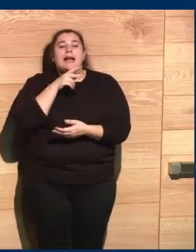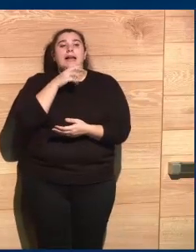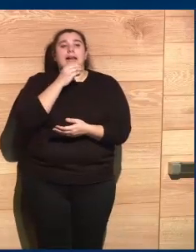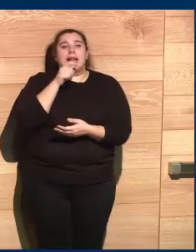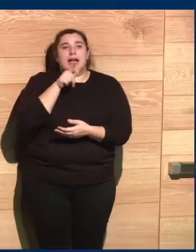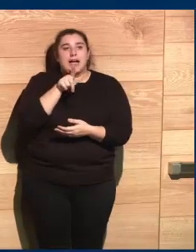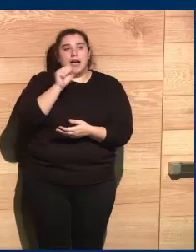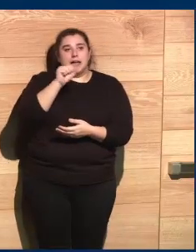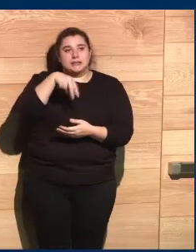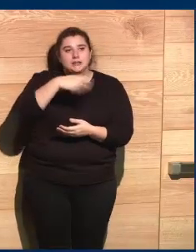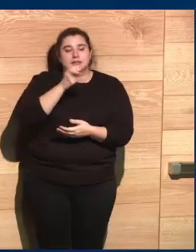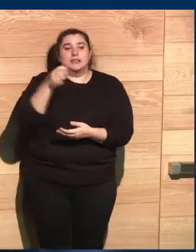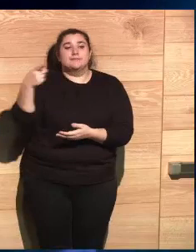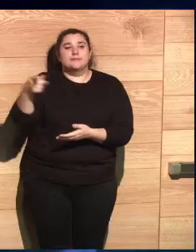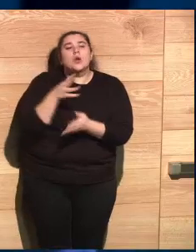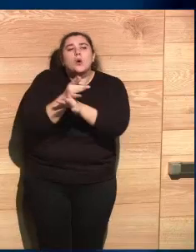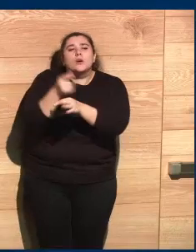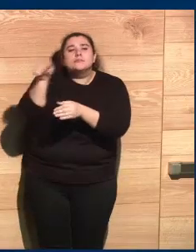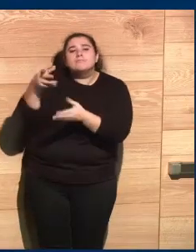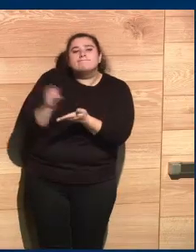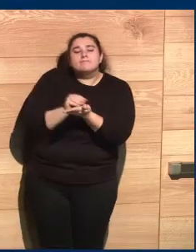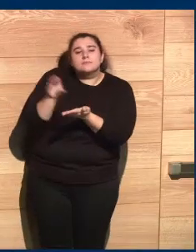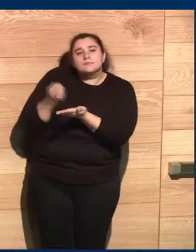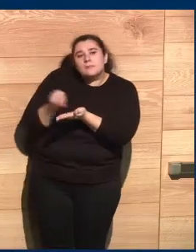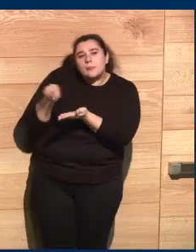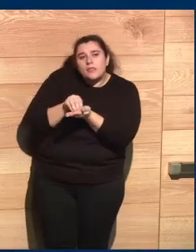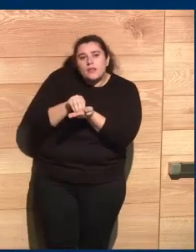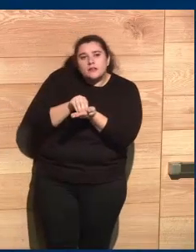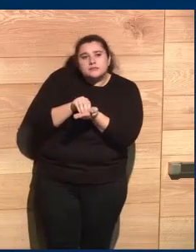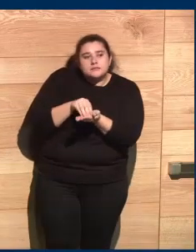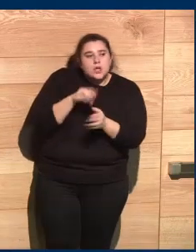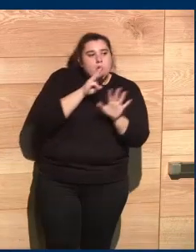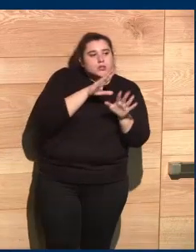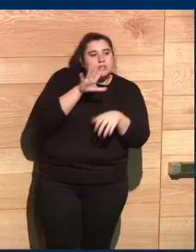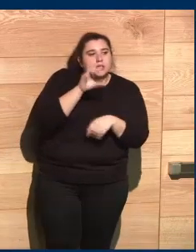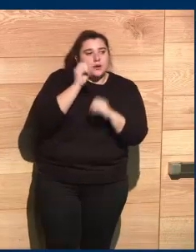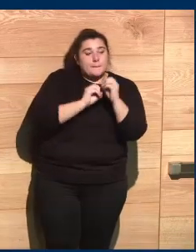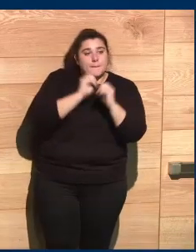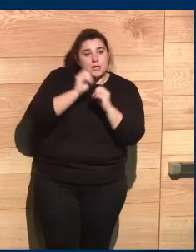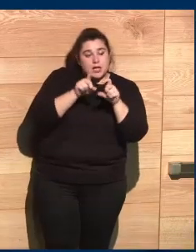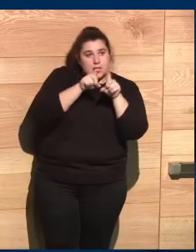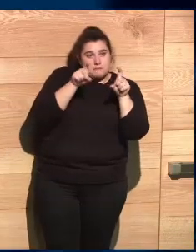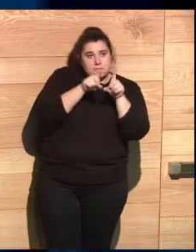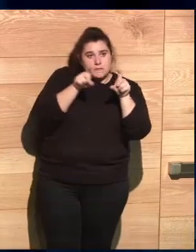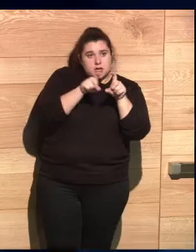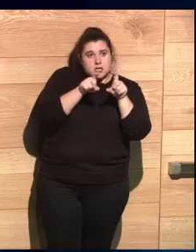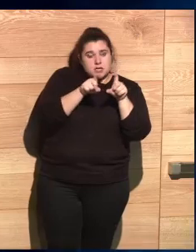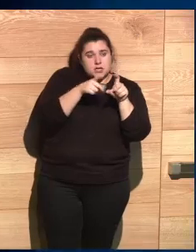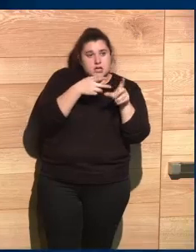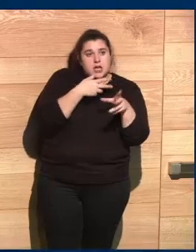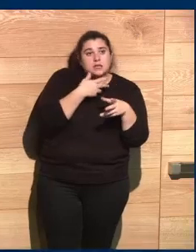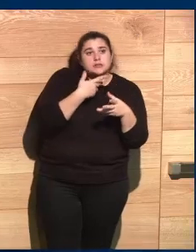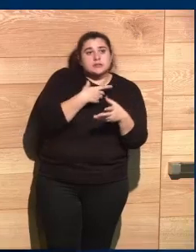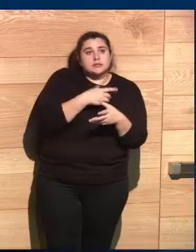el 80% o el 85% de la empresa está en propiedad de, ¿cómo se llama?,